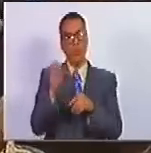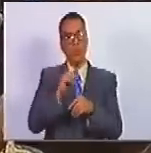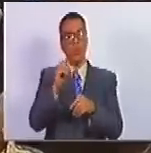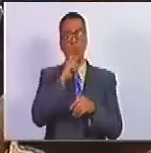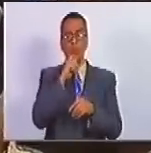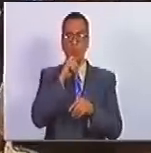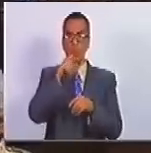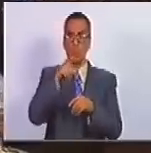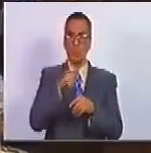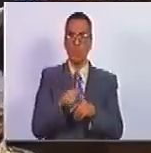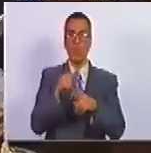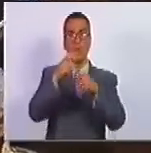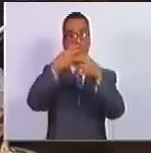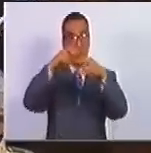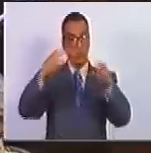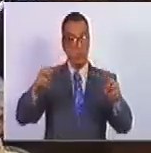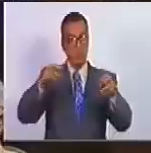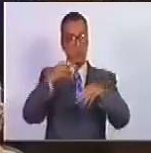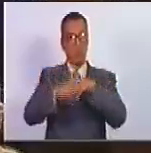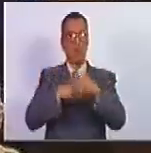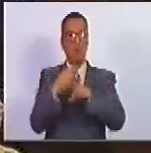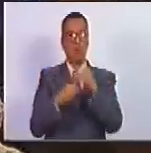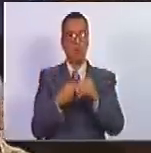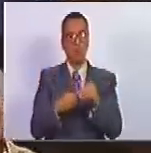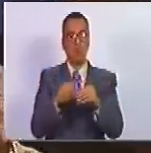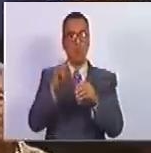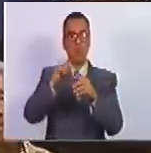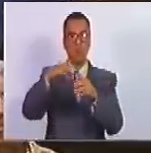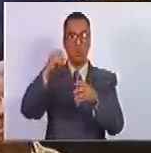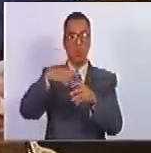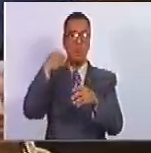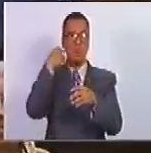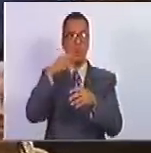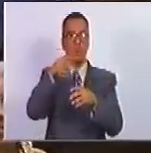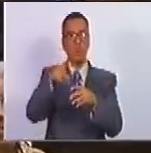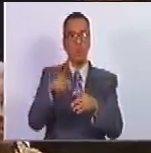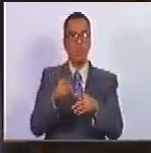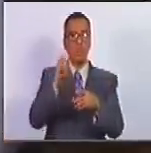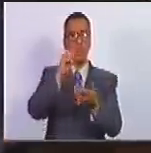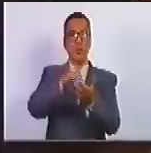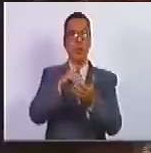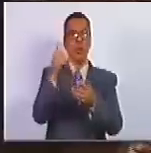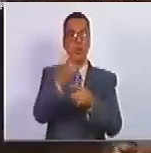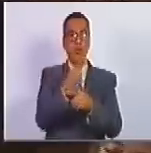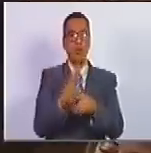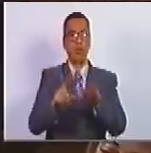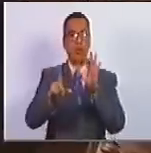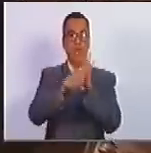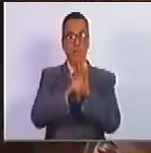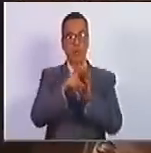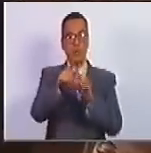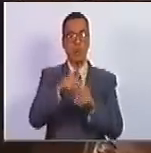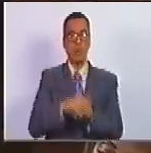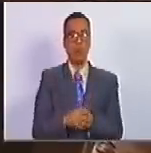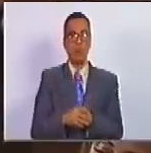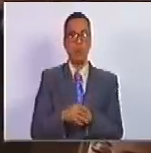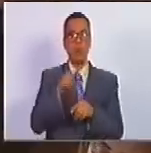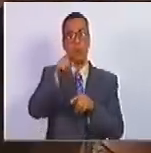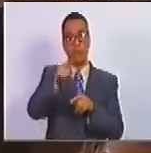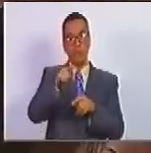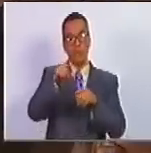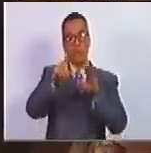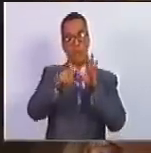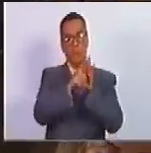complicado que es el tema relativo a los desechos sólidos, remitimos a la ley para que esa